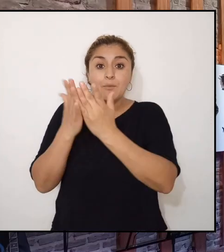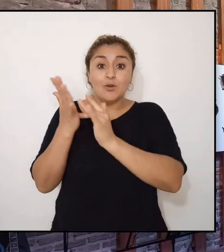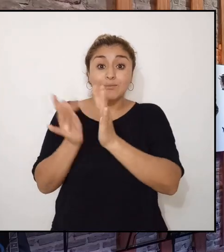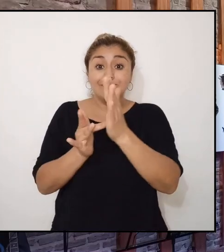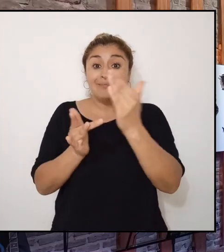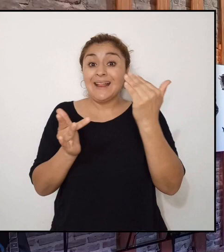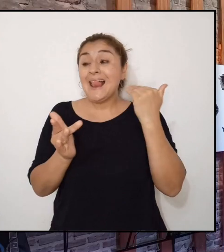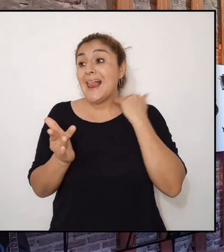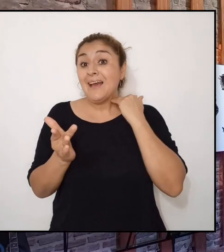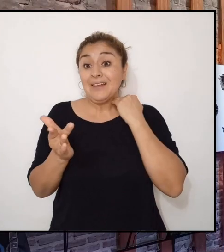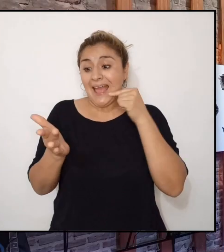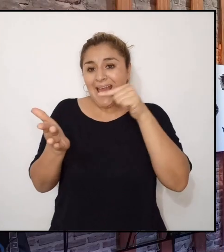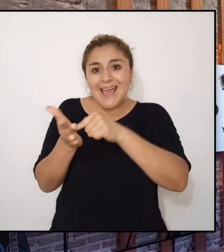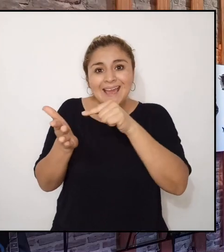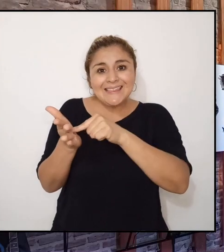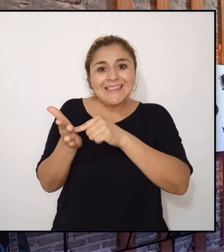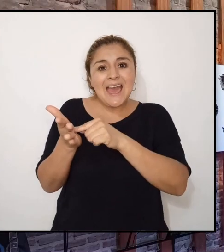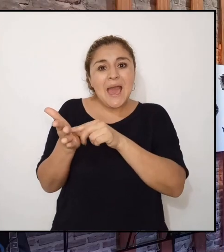completa.